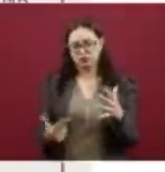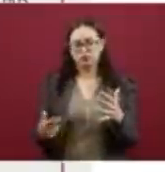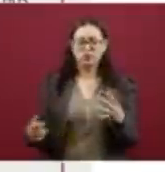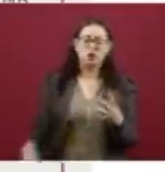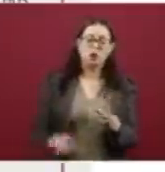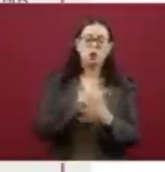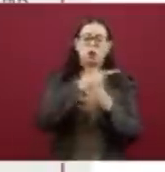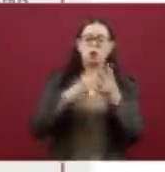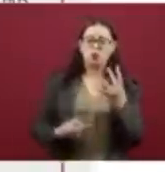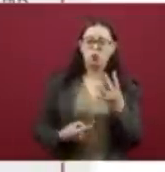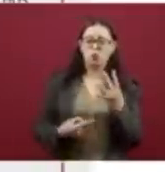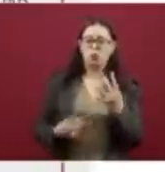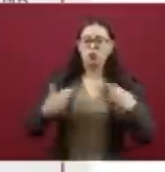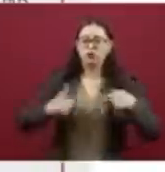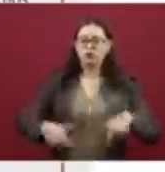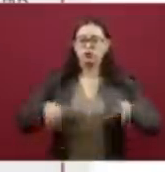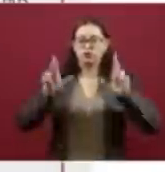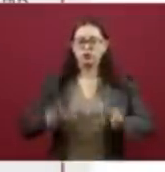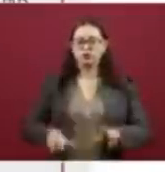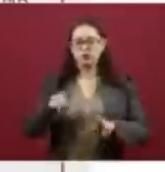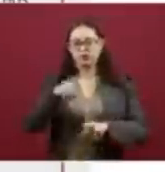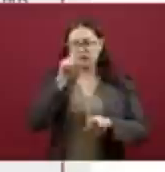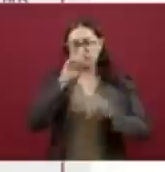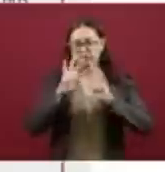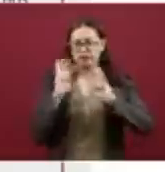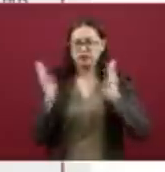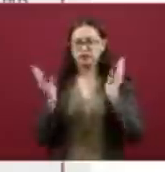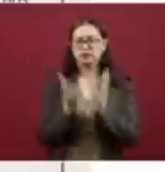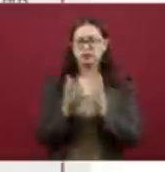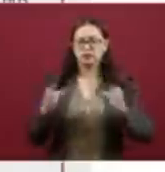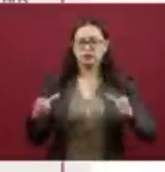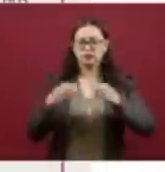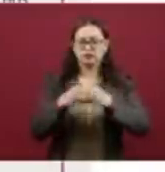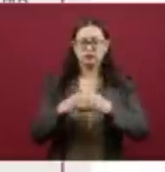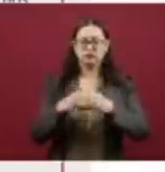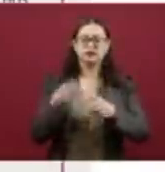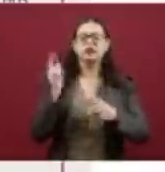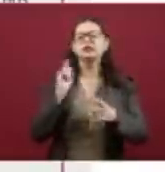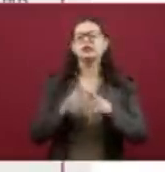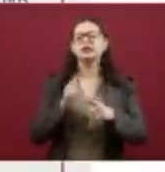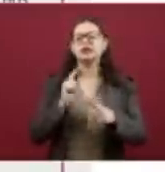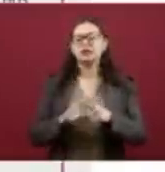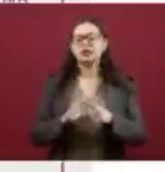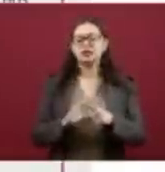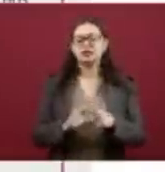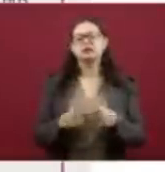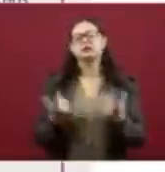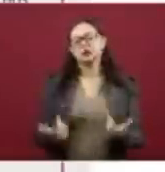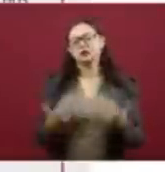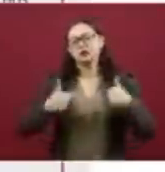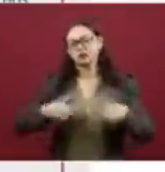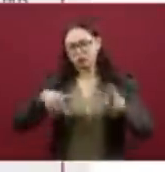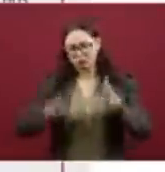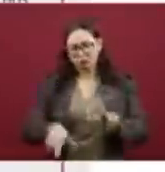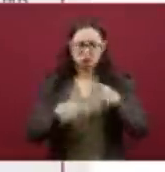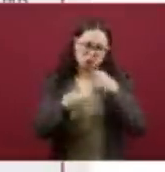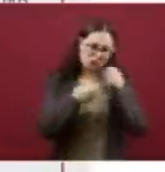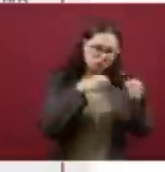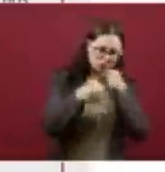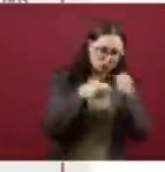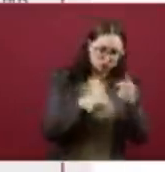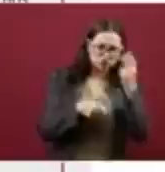cuatro representantes del Consejo Consultivo, que por lo general son dos representantes de periodistas,